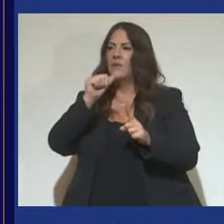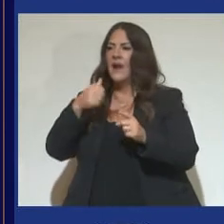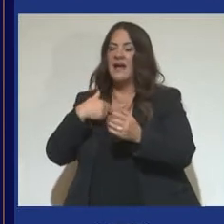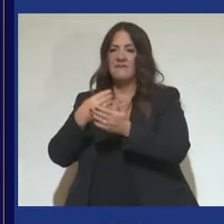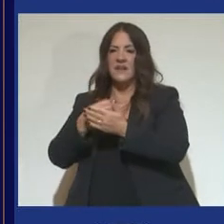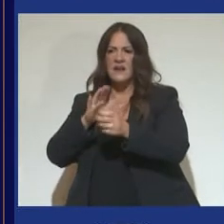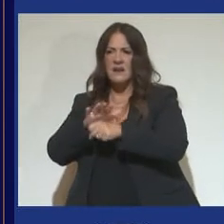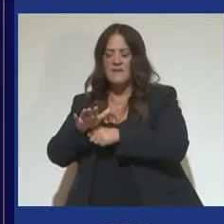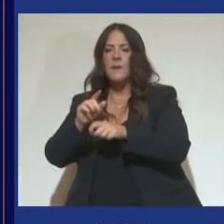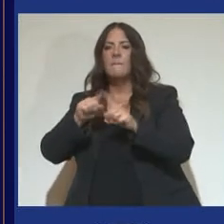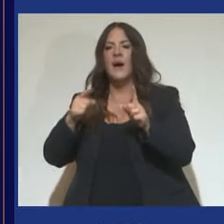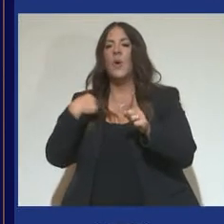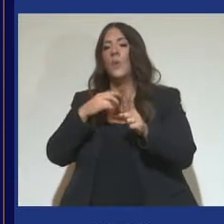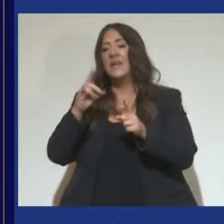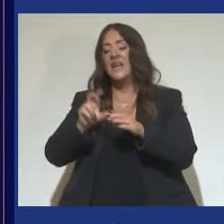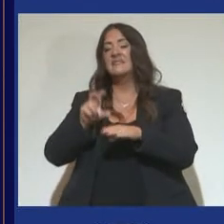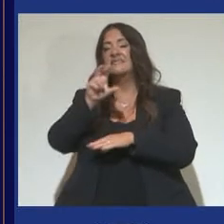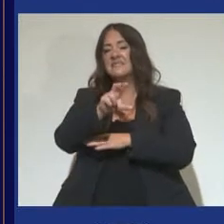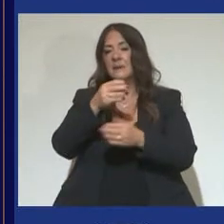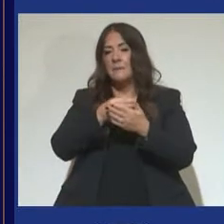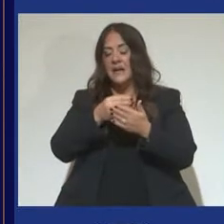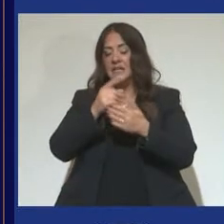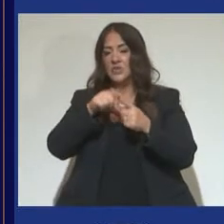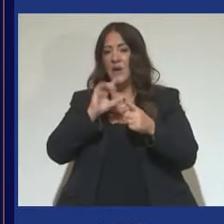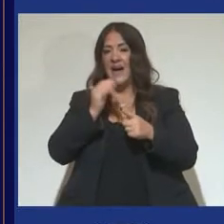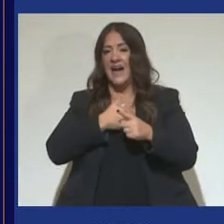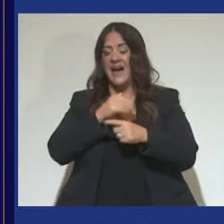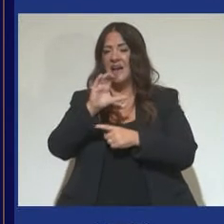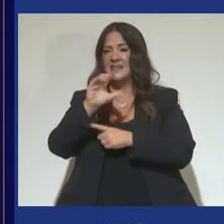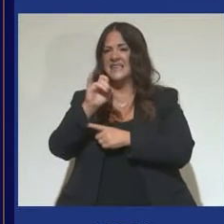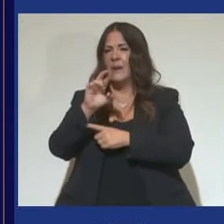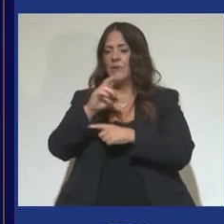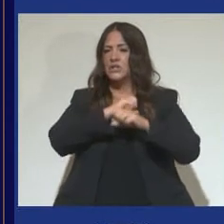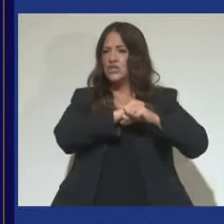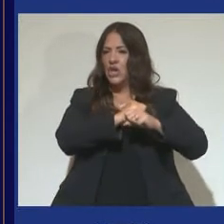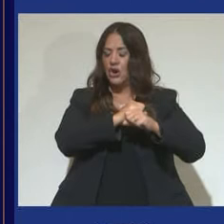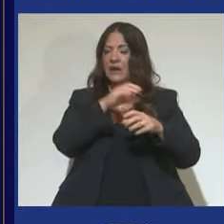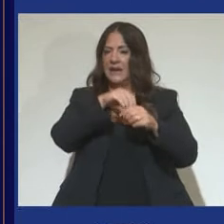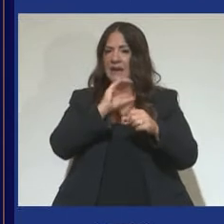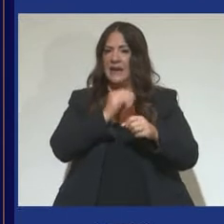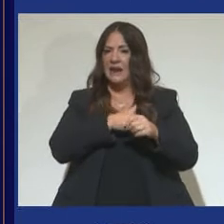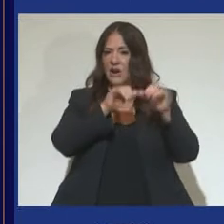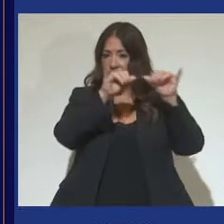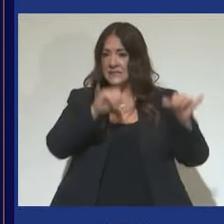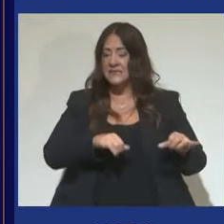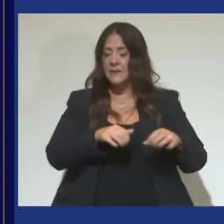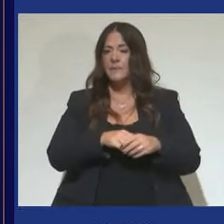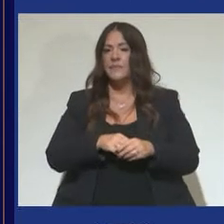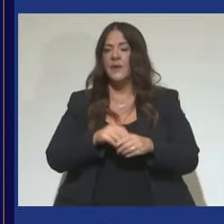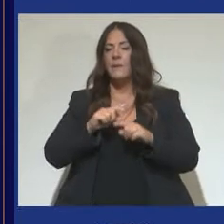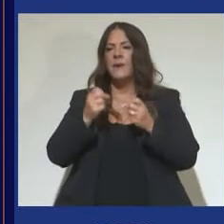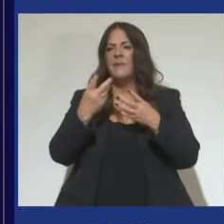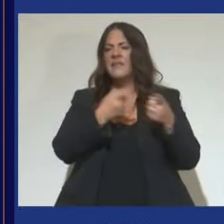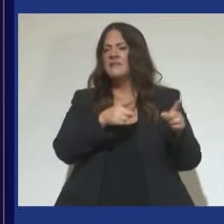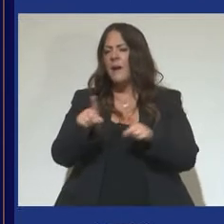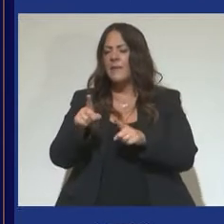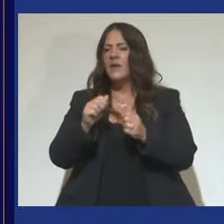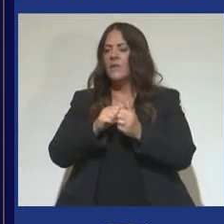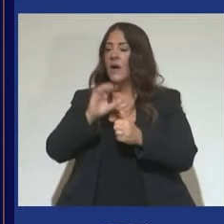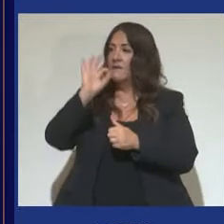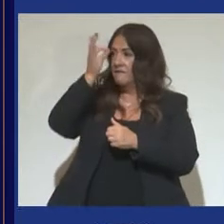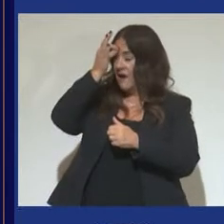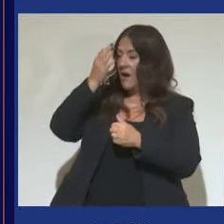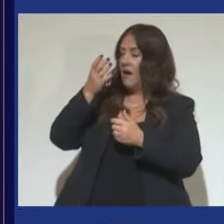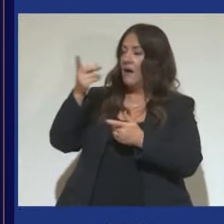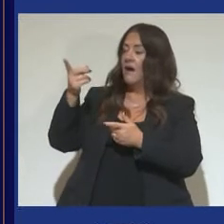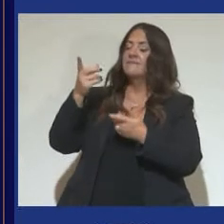pasado si le dimos fondos a ese centro de integración sirve de ciber tecnología y ahí entonces justamente pasaron